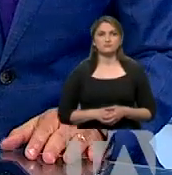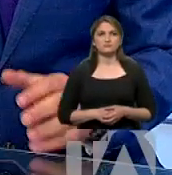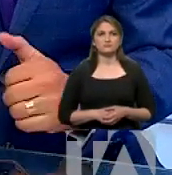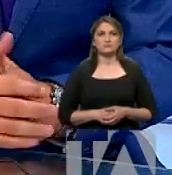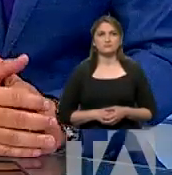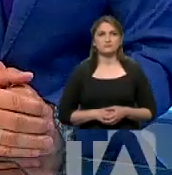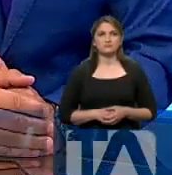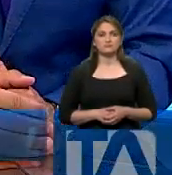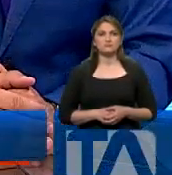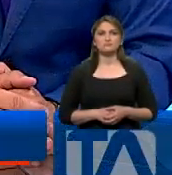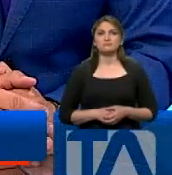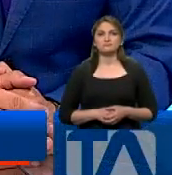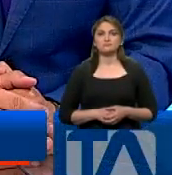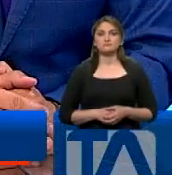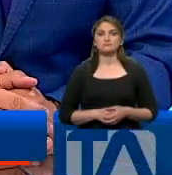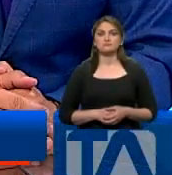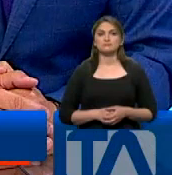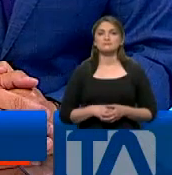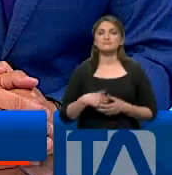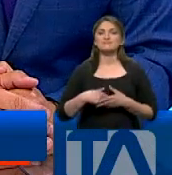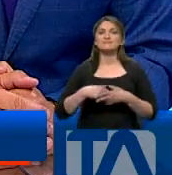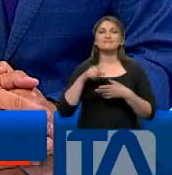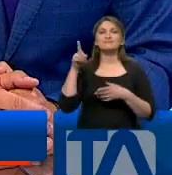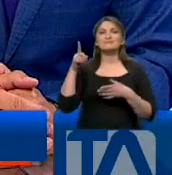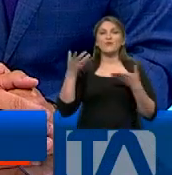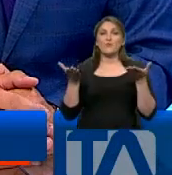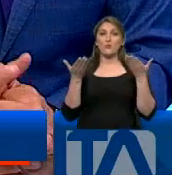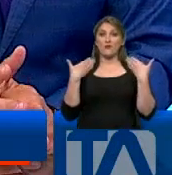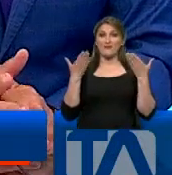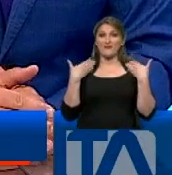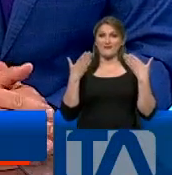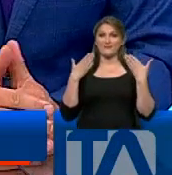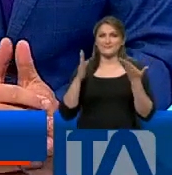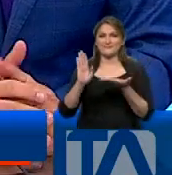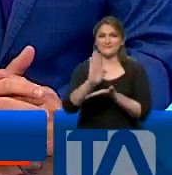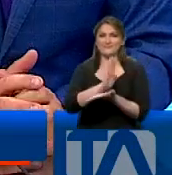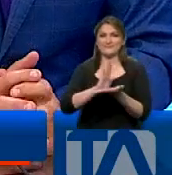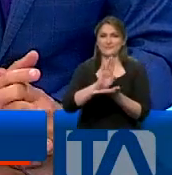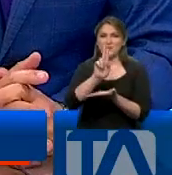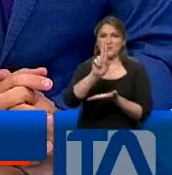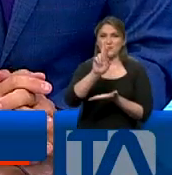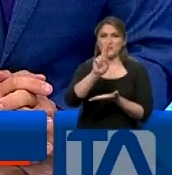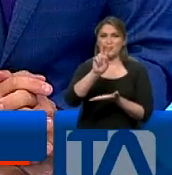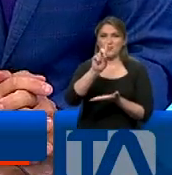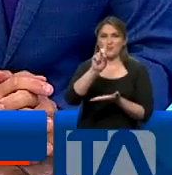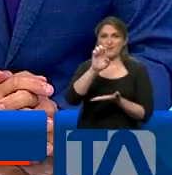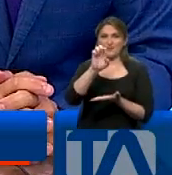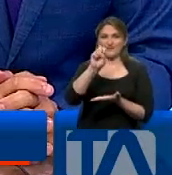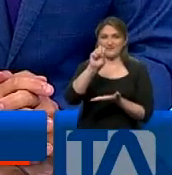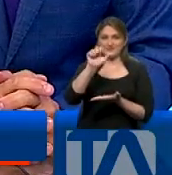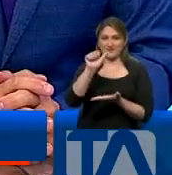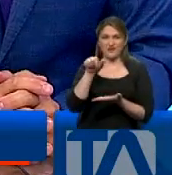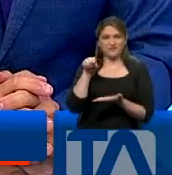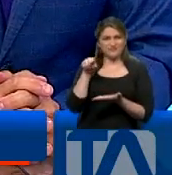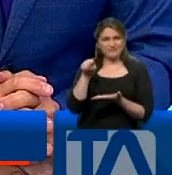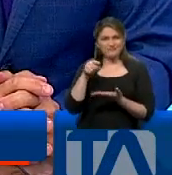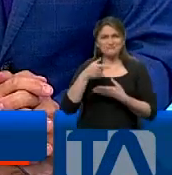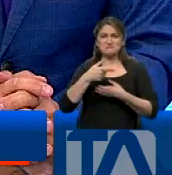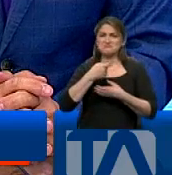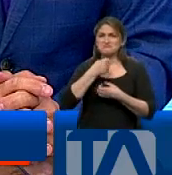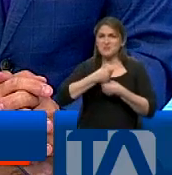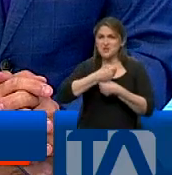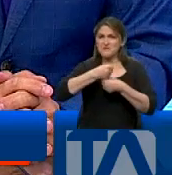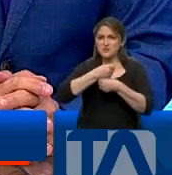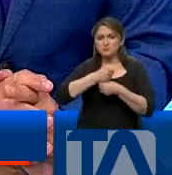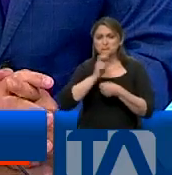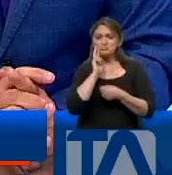Delincuentes armados robaron a los clientes en una cafetería en Urdesa, en Guayaquil. Entre las víctimas, un equipo periodístico de Coavisa. El